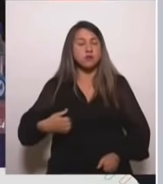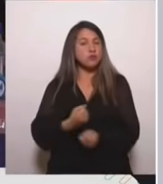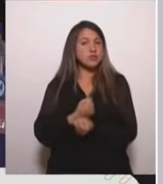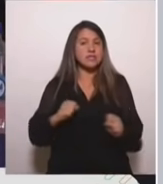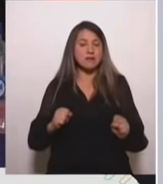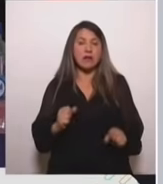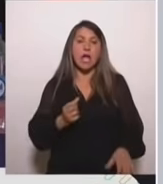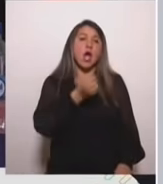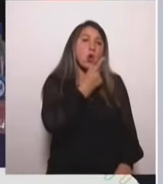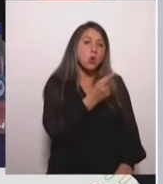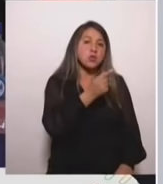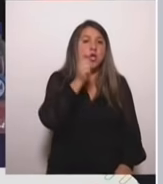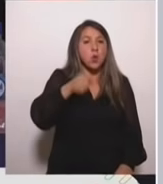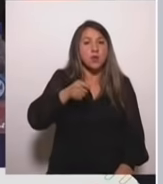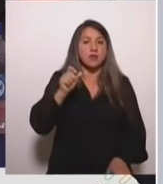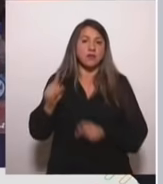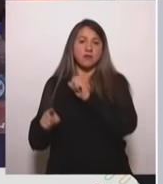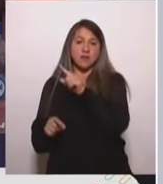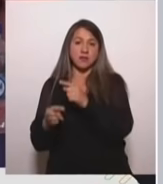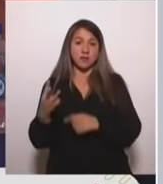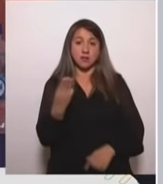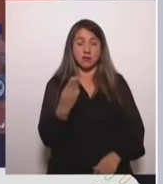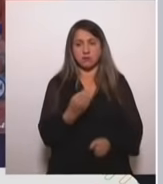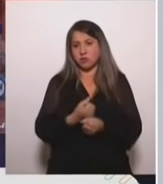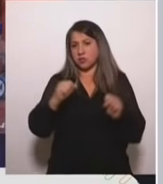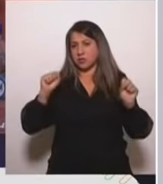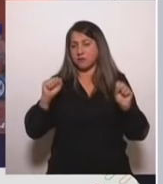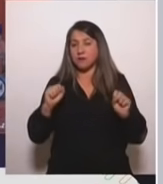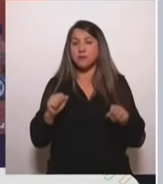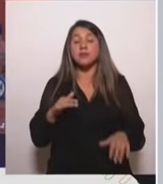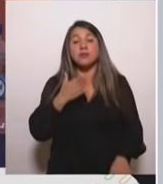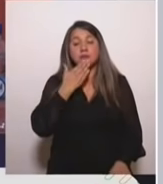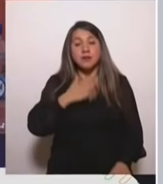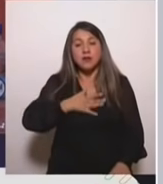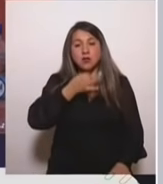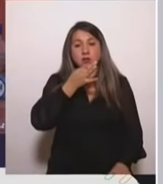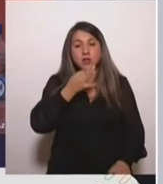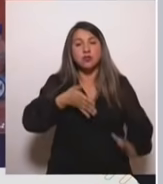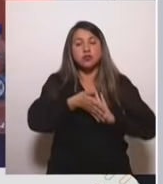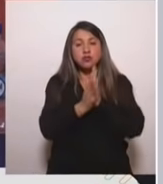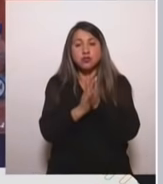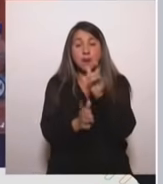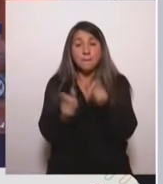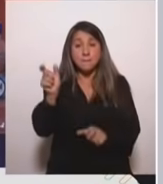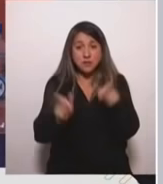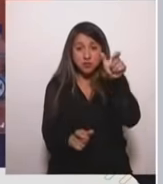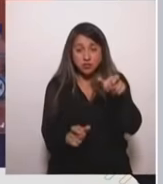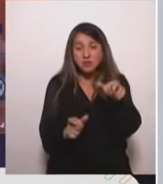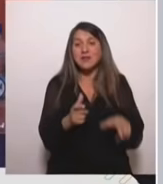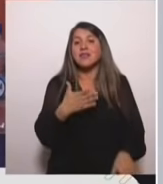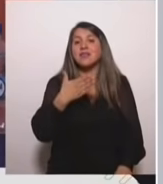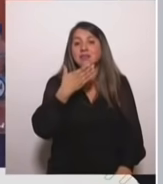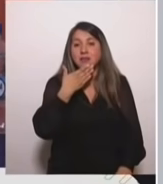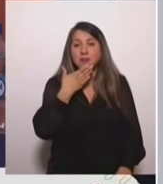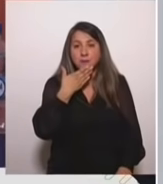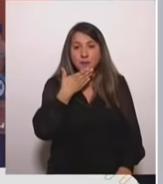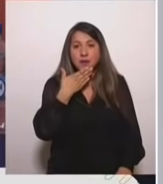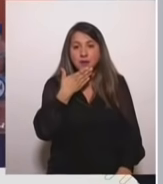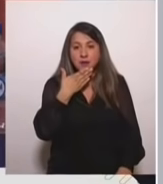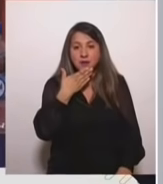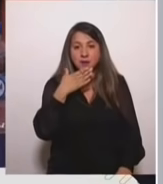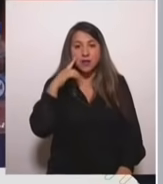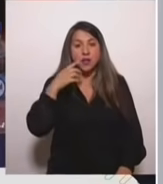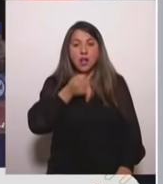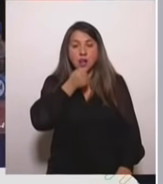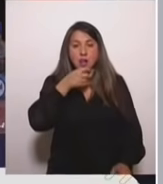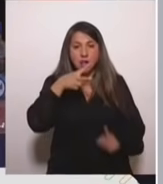que ciertos convencionales a título personal o grupal tengan cierta mirada que ilumine de alguna manera la